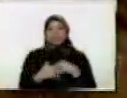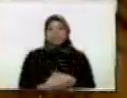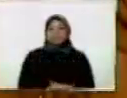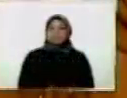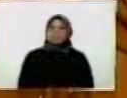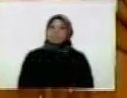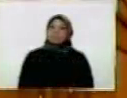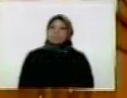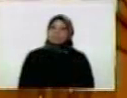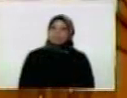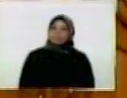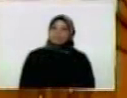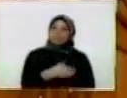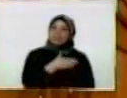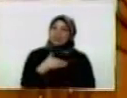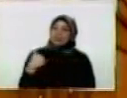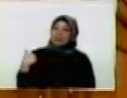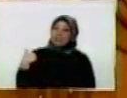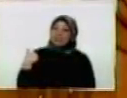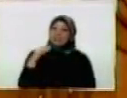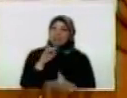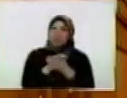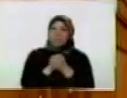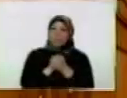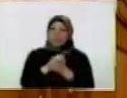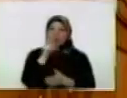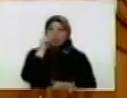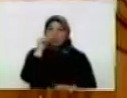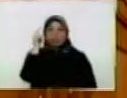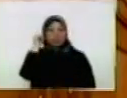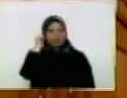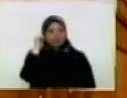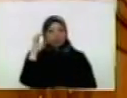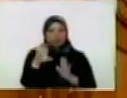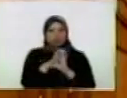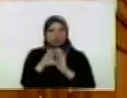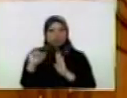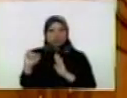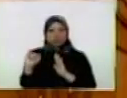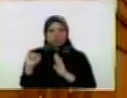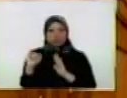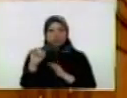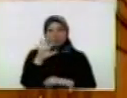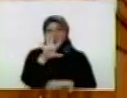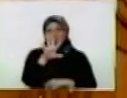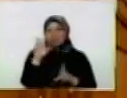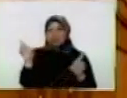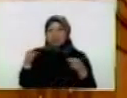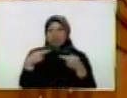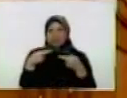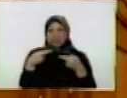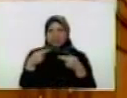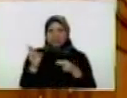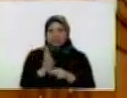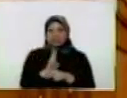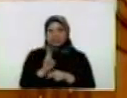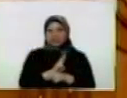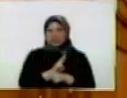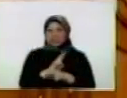Queridos camaradas, hermanas y hermanos constituyentes, trataré en menos de 5 minutos